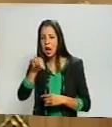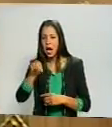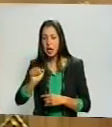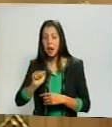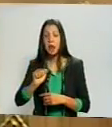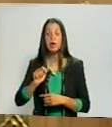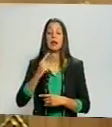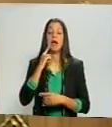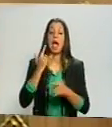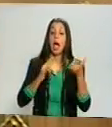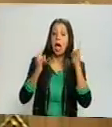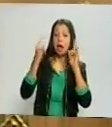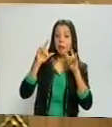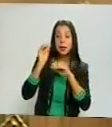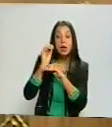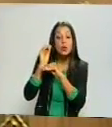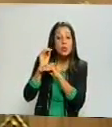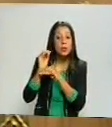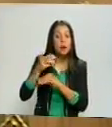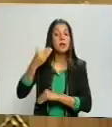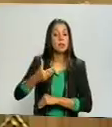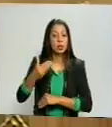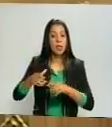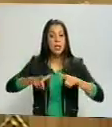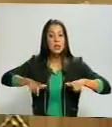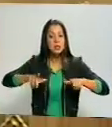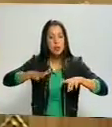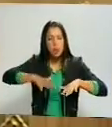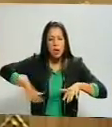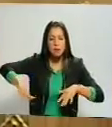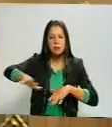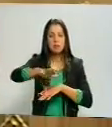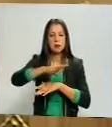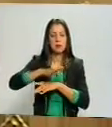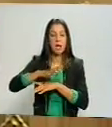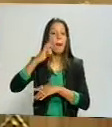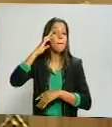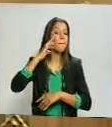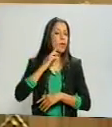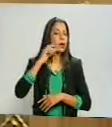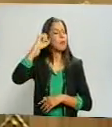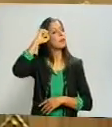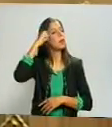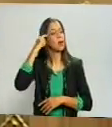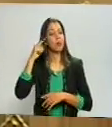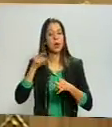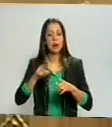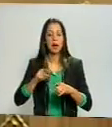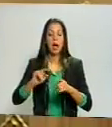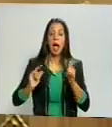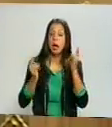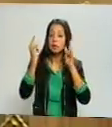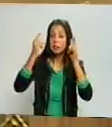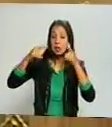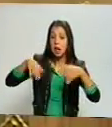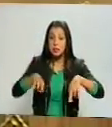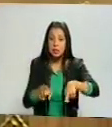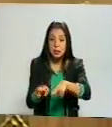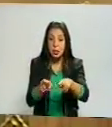del ambiente, una zona donde tenemos, como decía Bolívar, una de las principales fuentes de riquezas